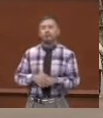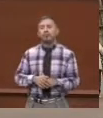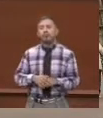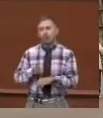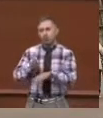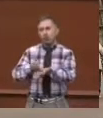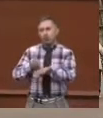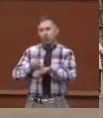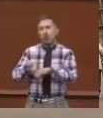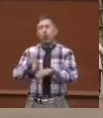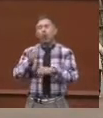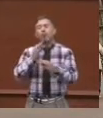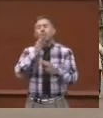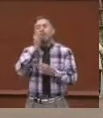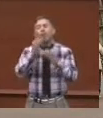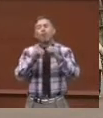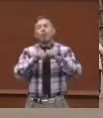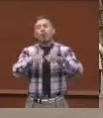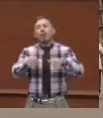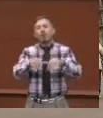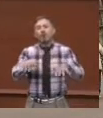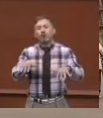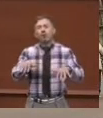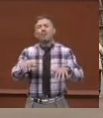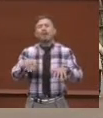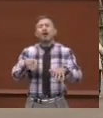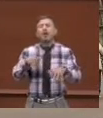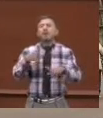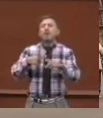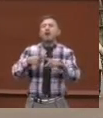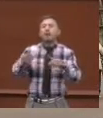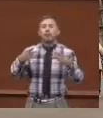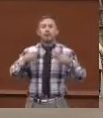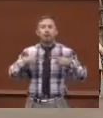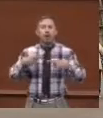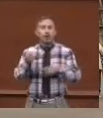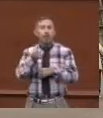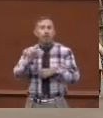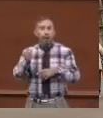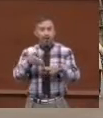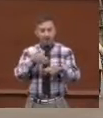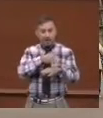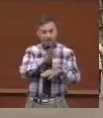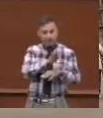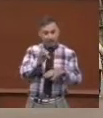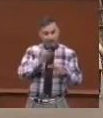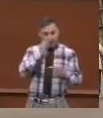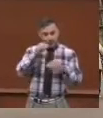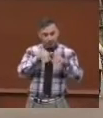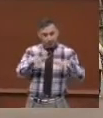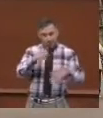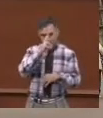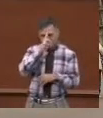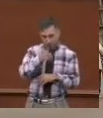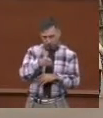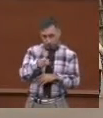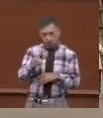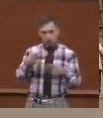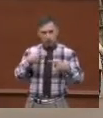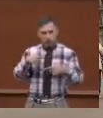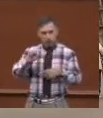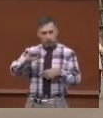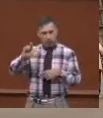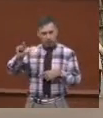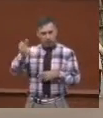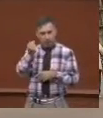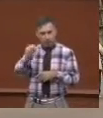estrategia de promoción a través de personas famosas en el periodo de veda electoral, con una sanción que en lo esencial